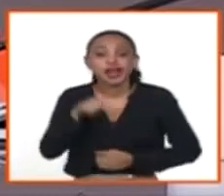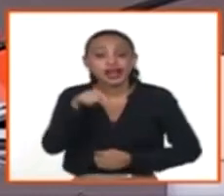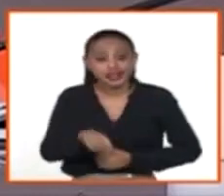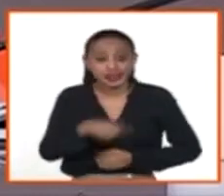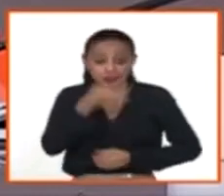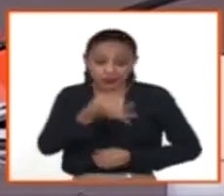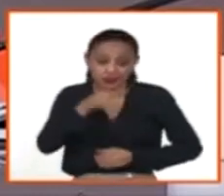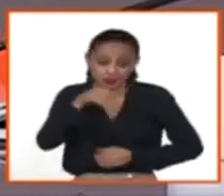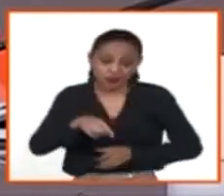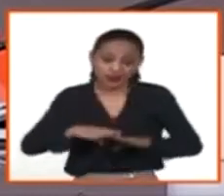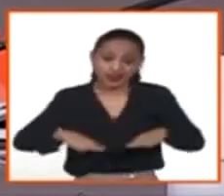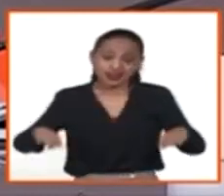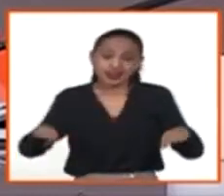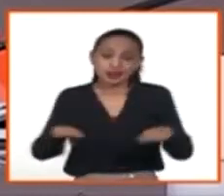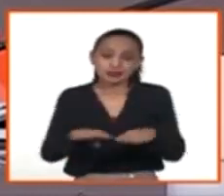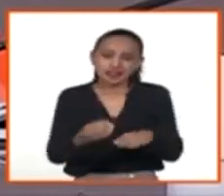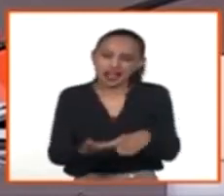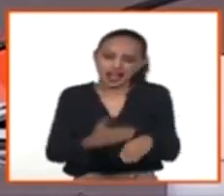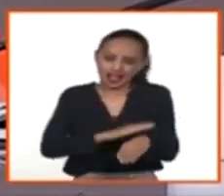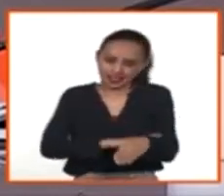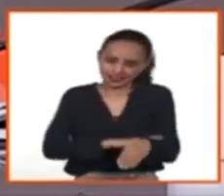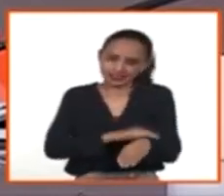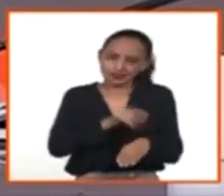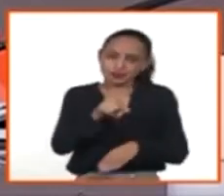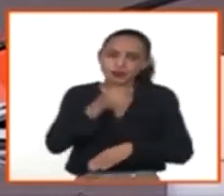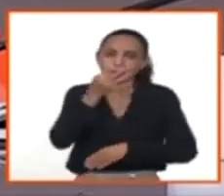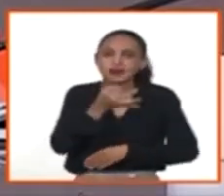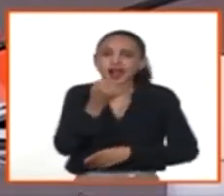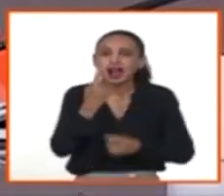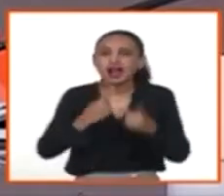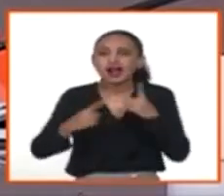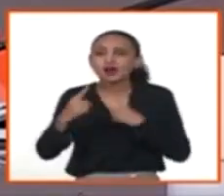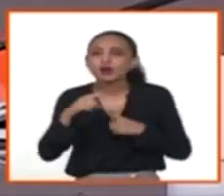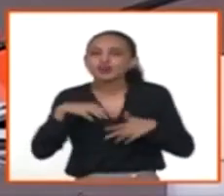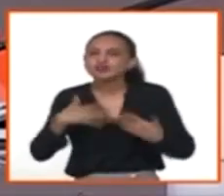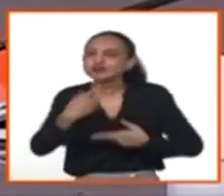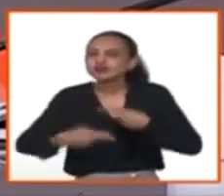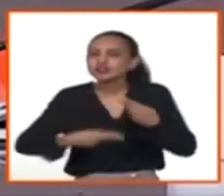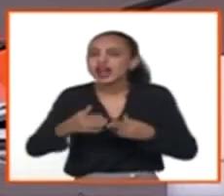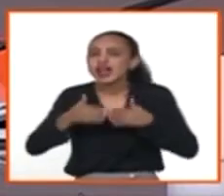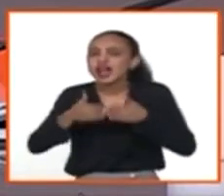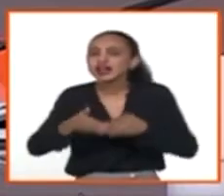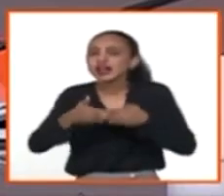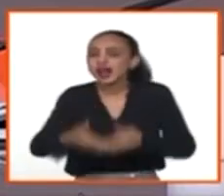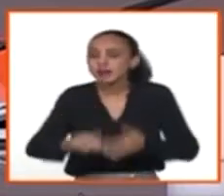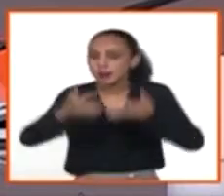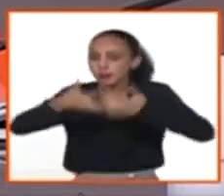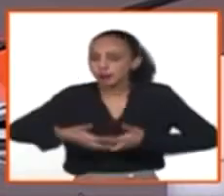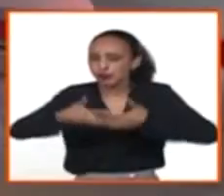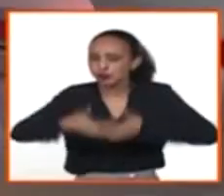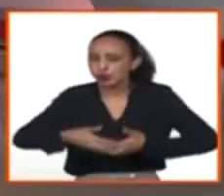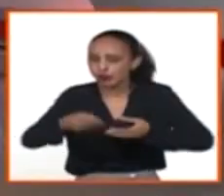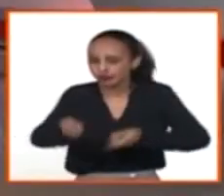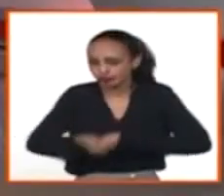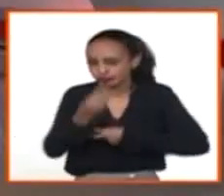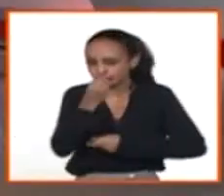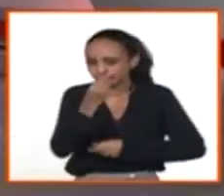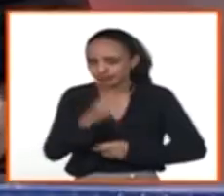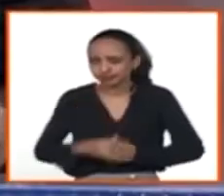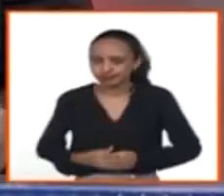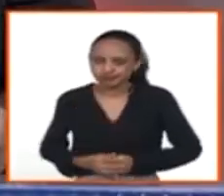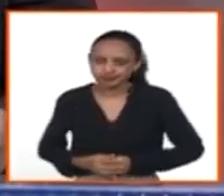nuestra mesa redonda. Antes vamos a tener pues elementos de qué se está haciendo en Granma en función de la producción alimentaria.